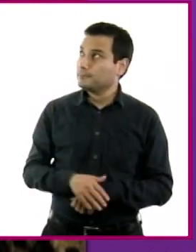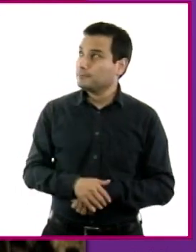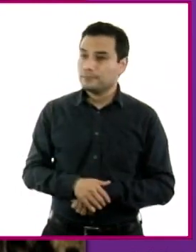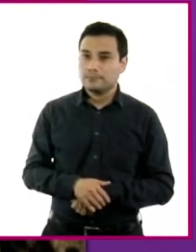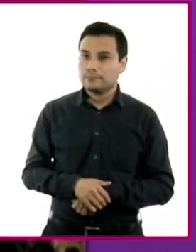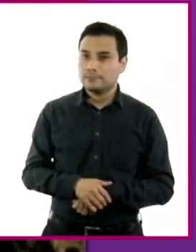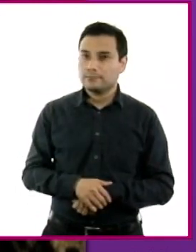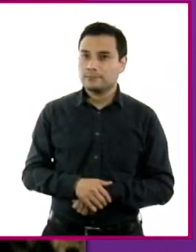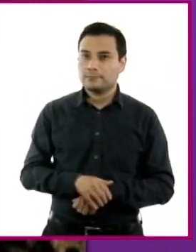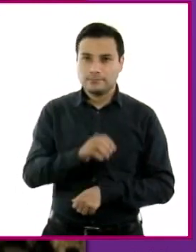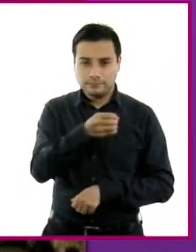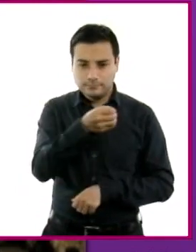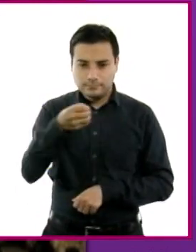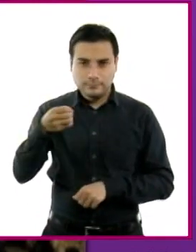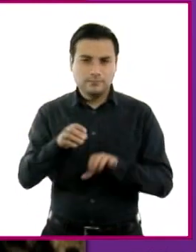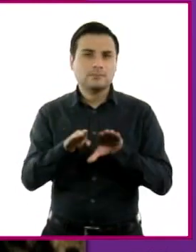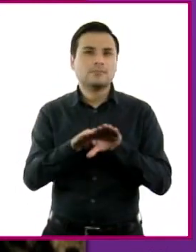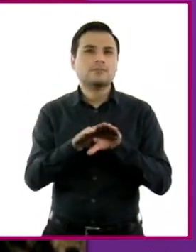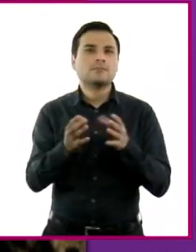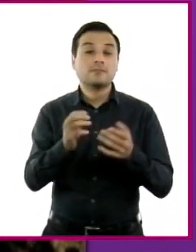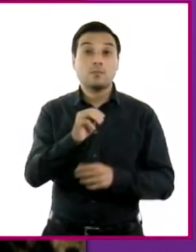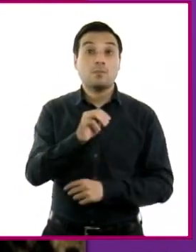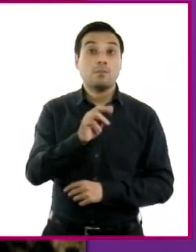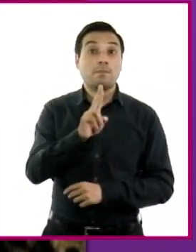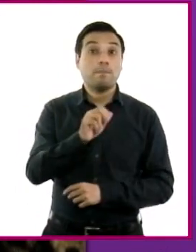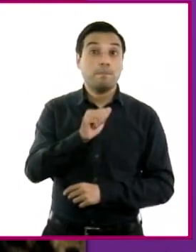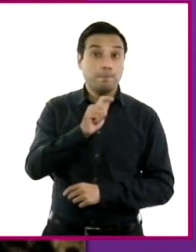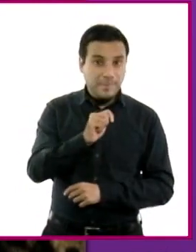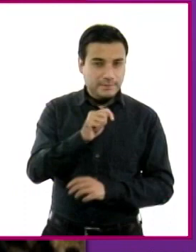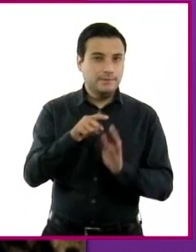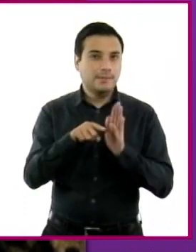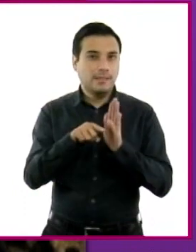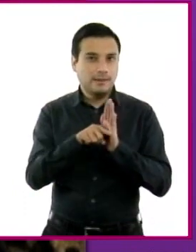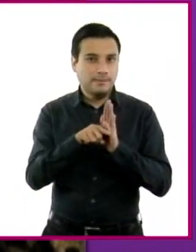frase con el auxiliar must en su forma negativa?